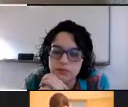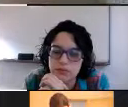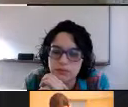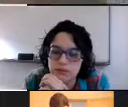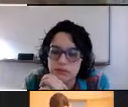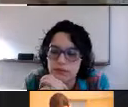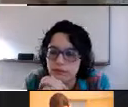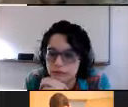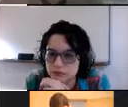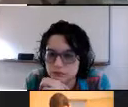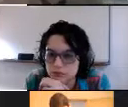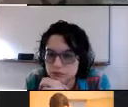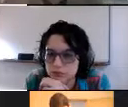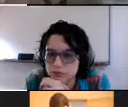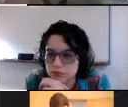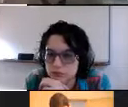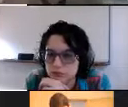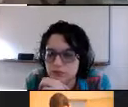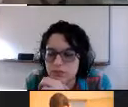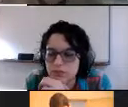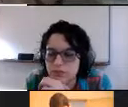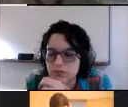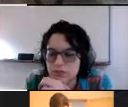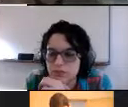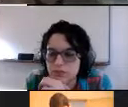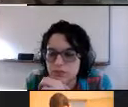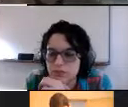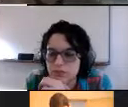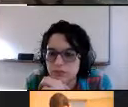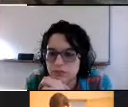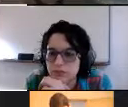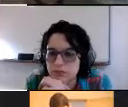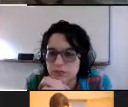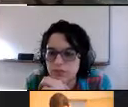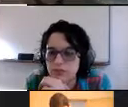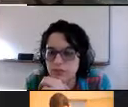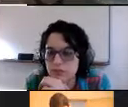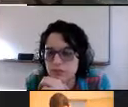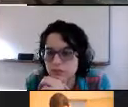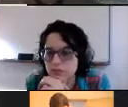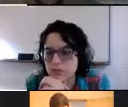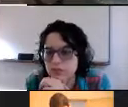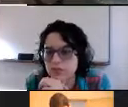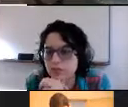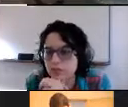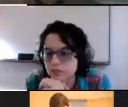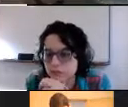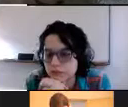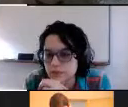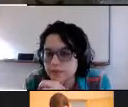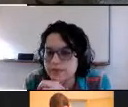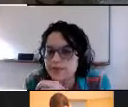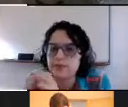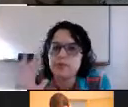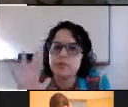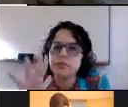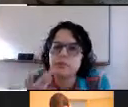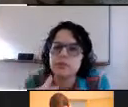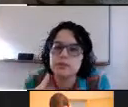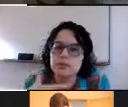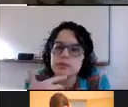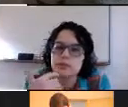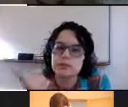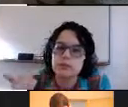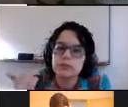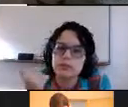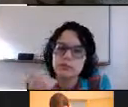son. Entonces, bueno, de esta sección, para diseñar la unión azul, que es la que, ¿qué es lo que,